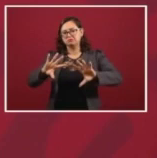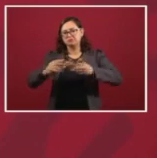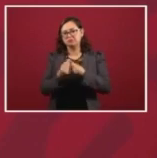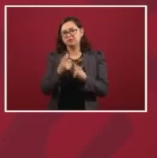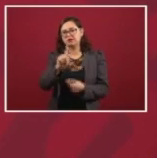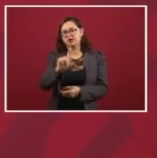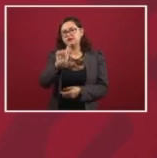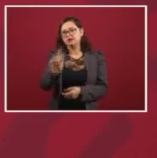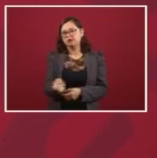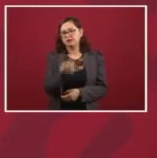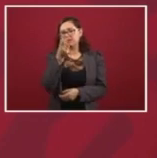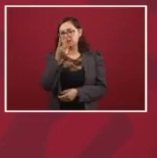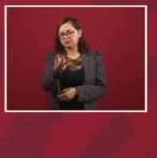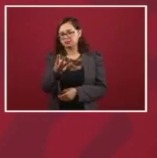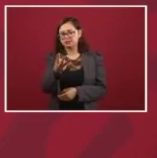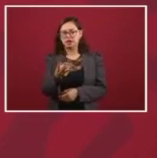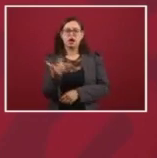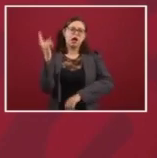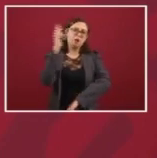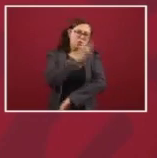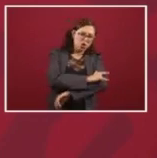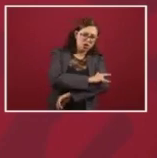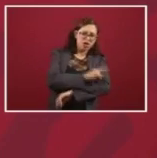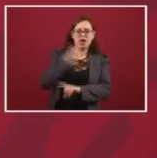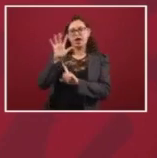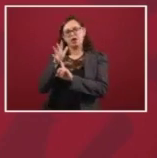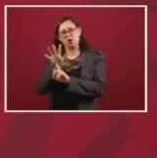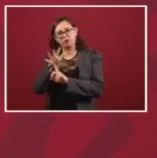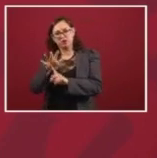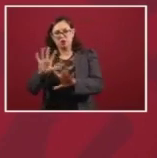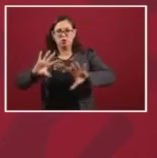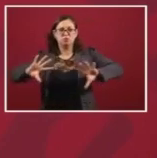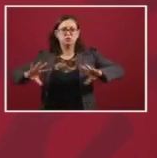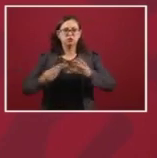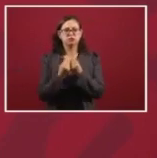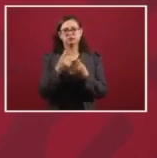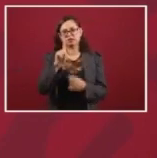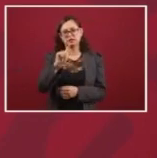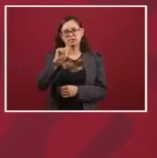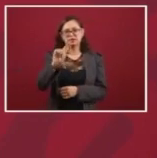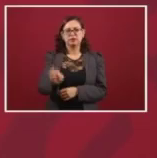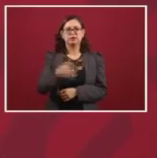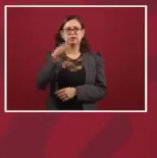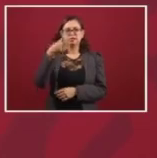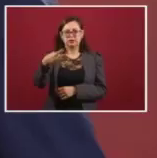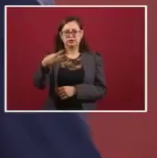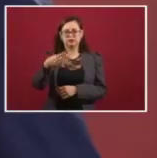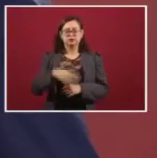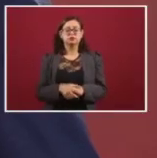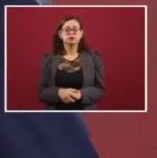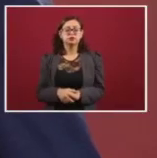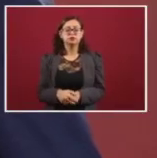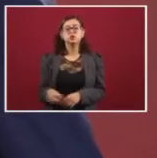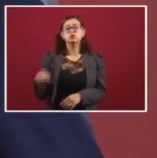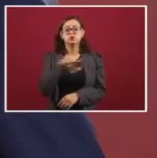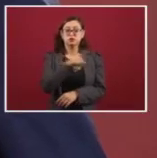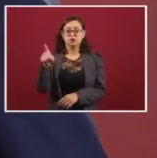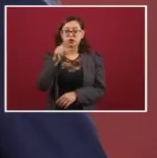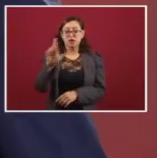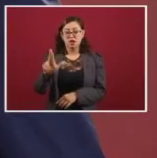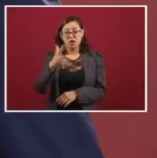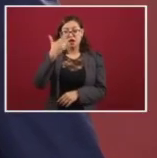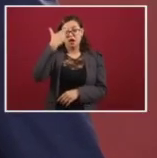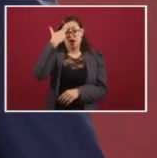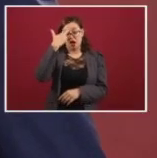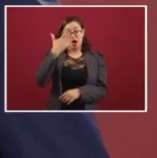aeronaves, aviones y helicópteros. ¿Se acuerdan que usaban los helicópteros hasta